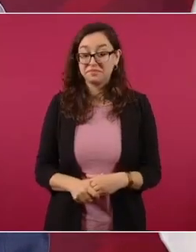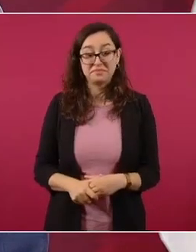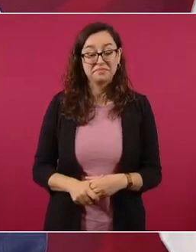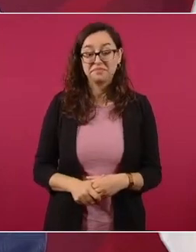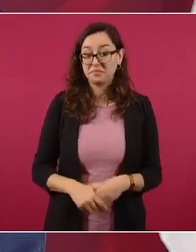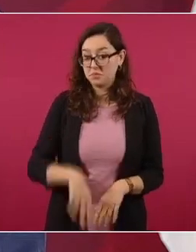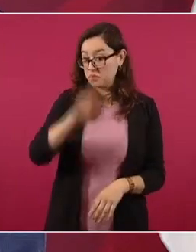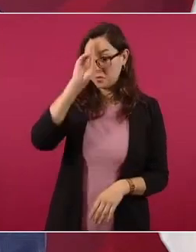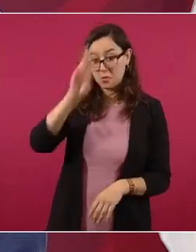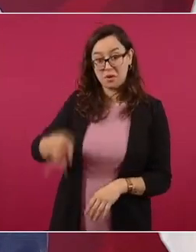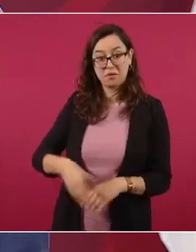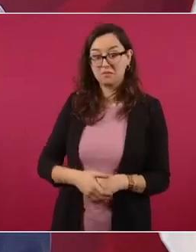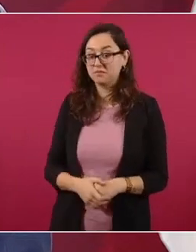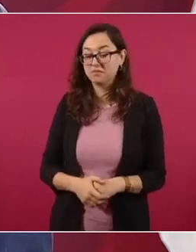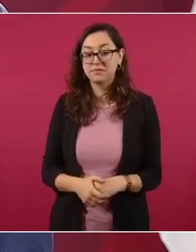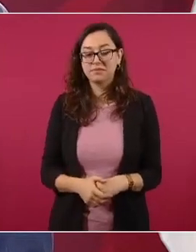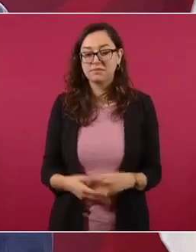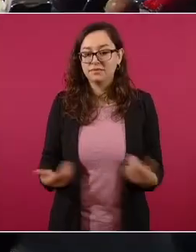podían los partidos